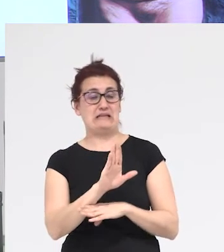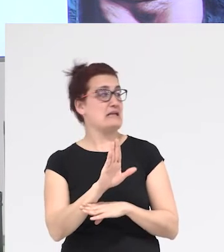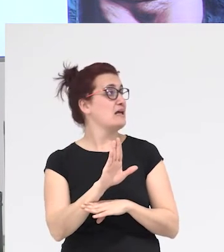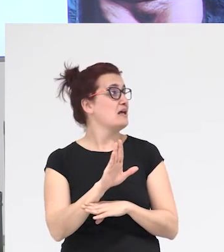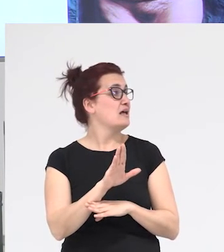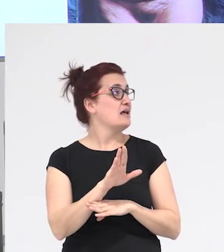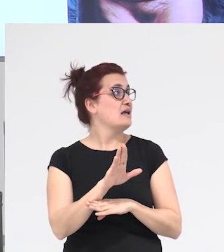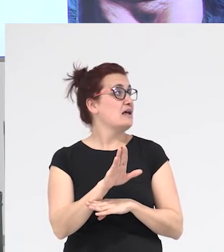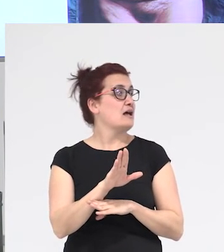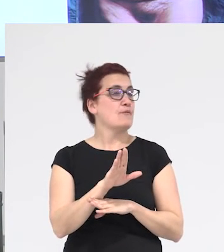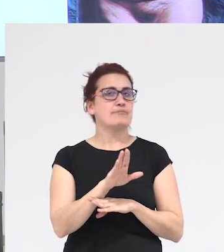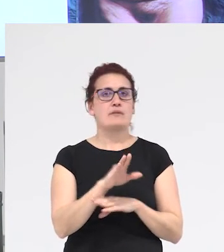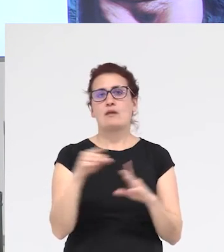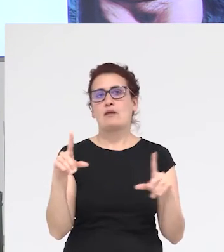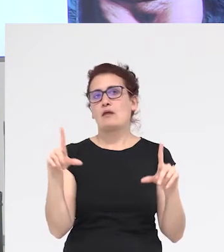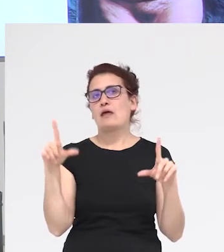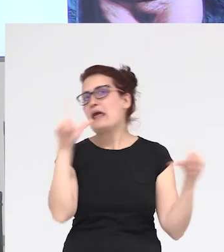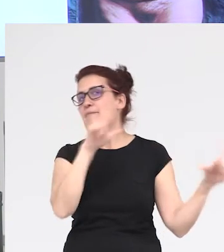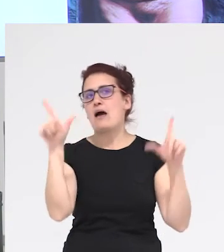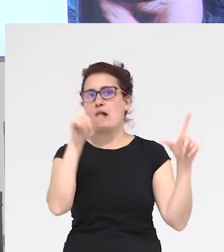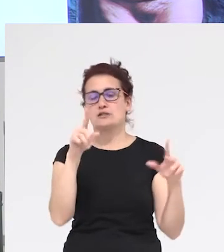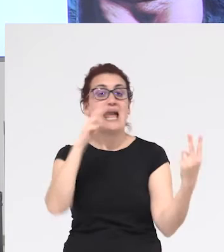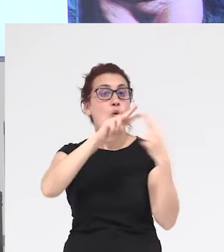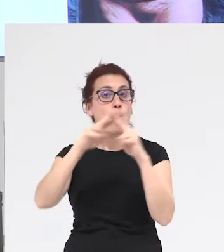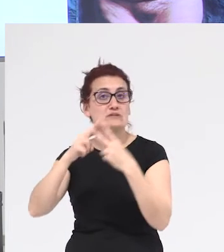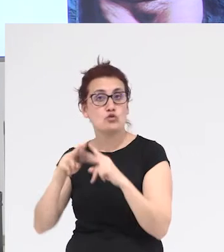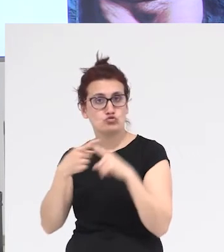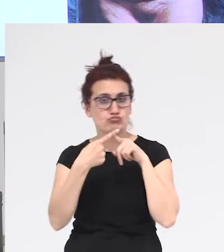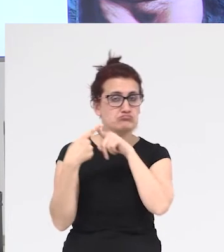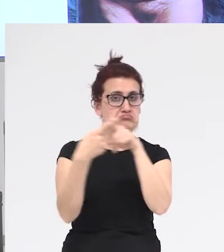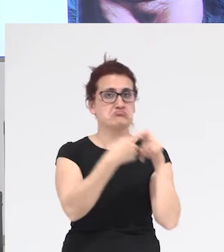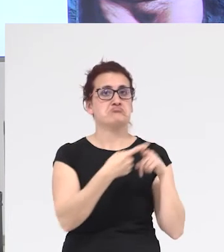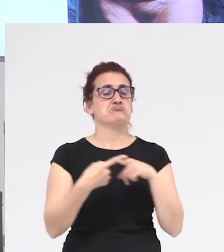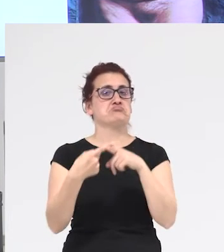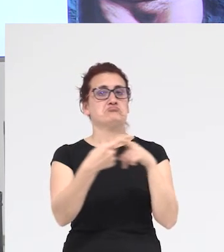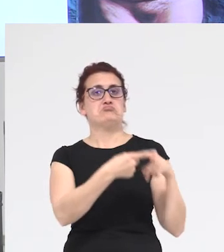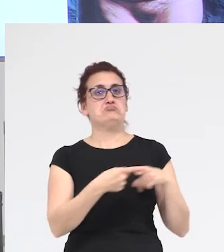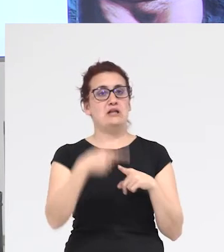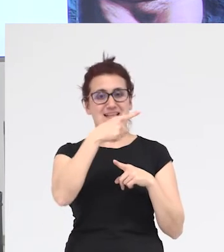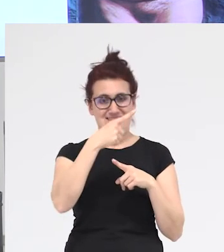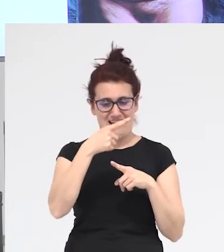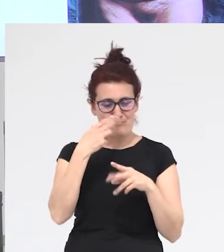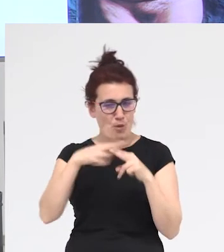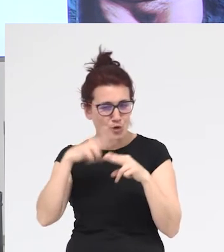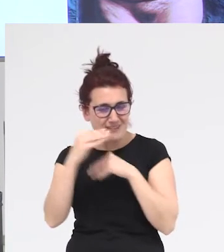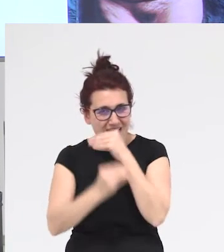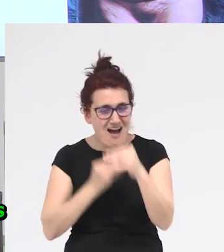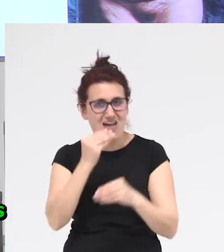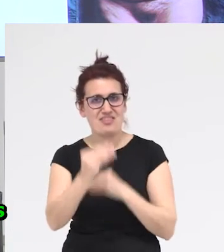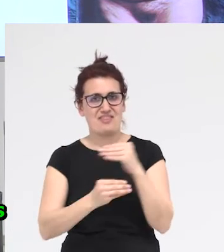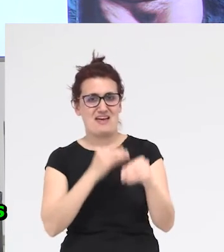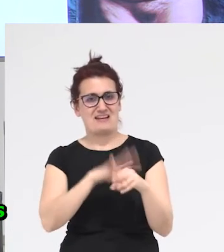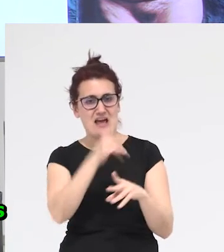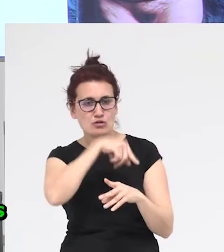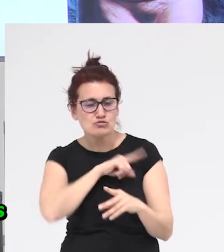estas cosas compartidas, o sea, estos encuentros, o sea, este hacer político que fuimos